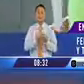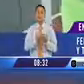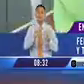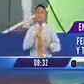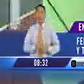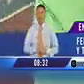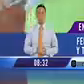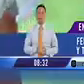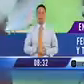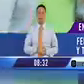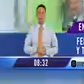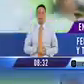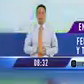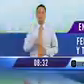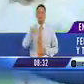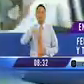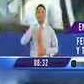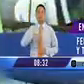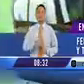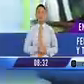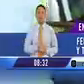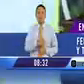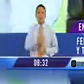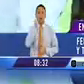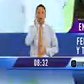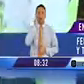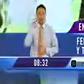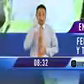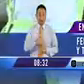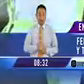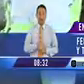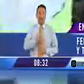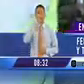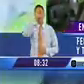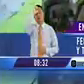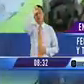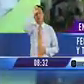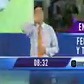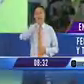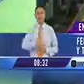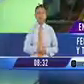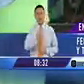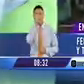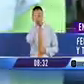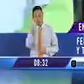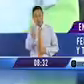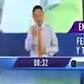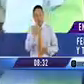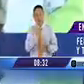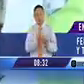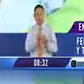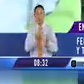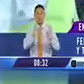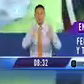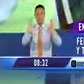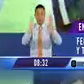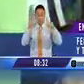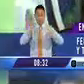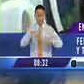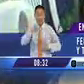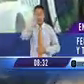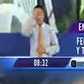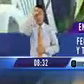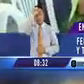Y por acá tenemos, vecina linda, qué rico que usted vende los hornados. Buenos días, gracias por la cobertura, gracias. Tenemos el